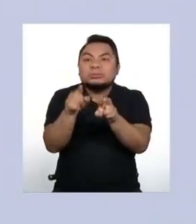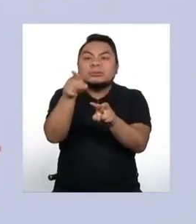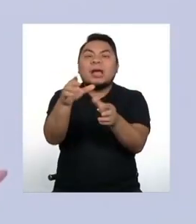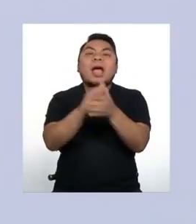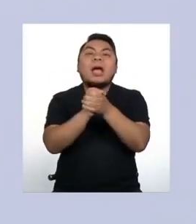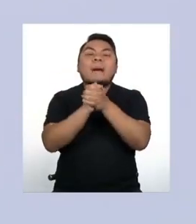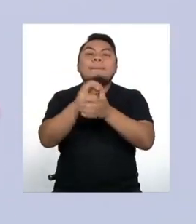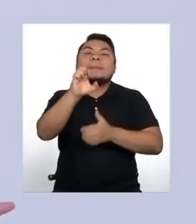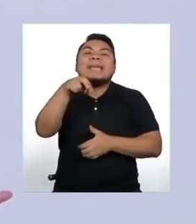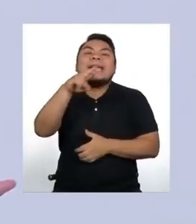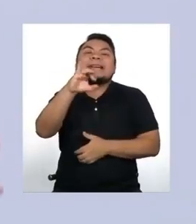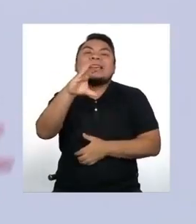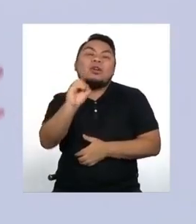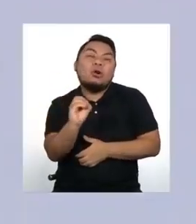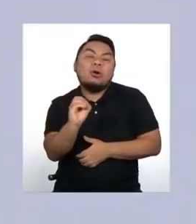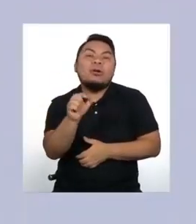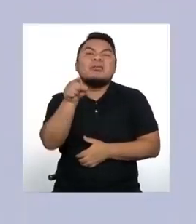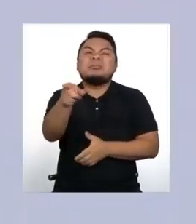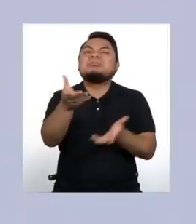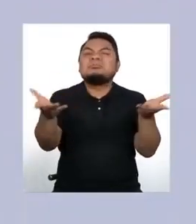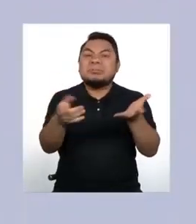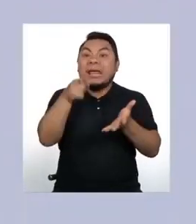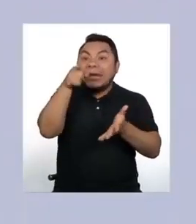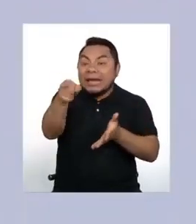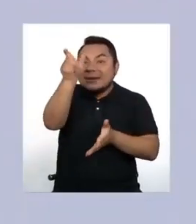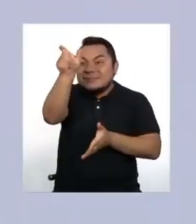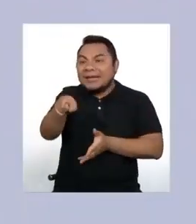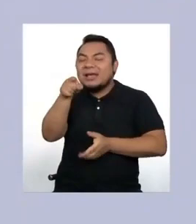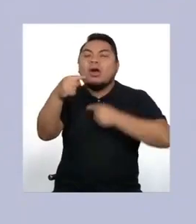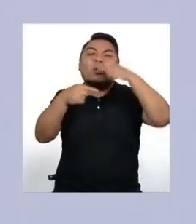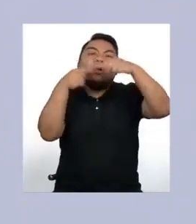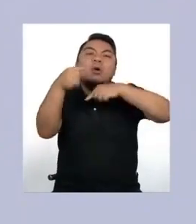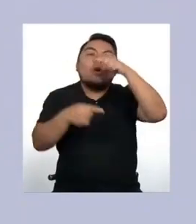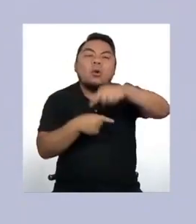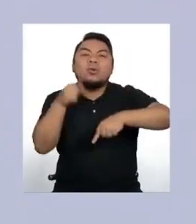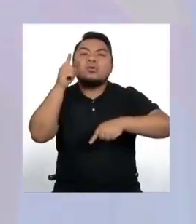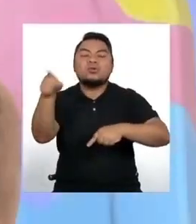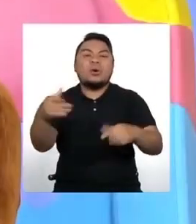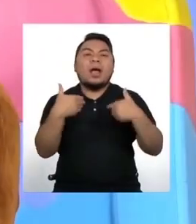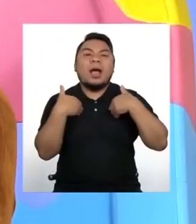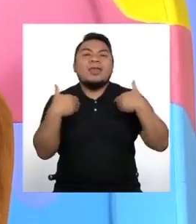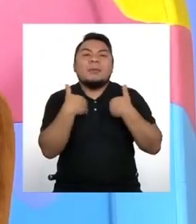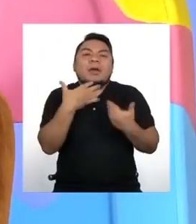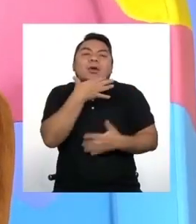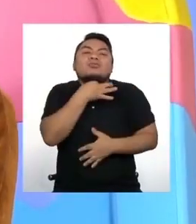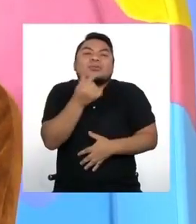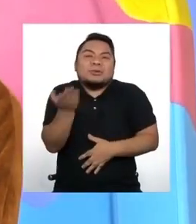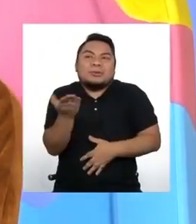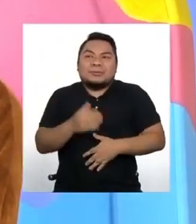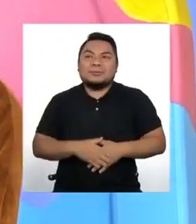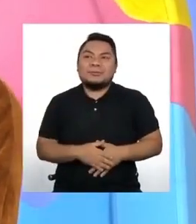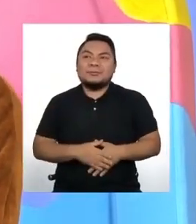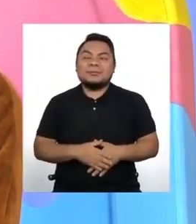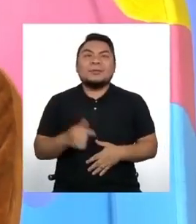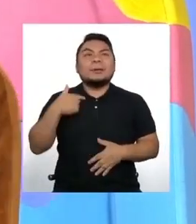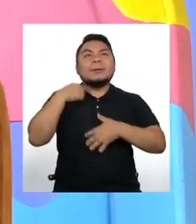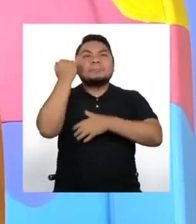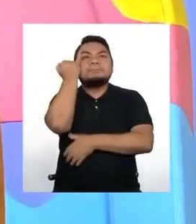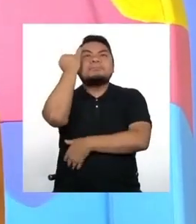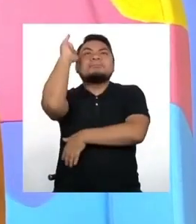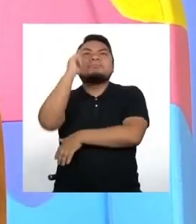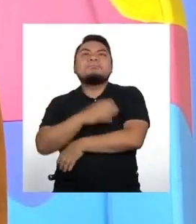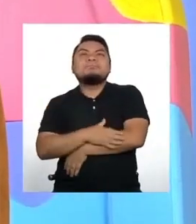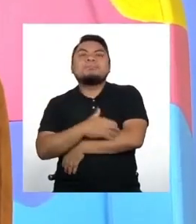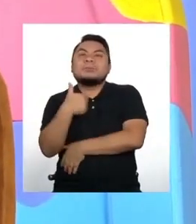mi colita cuando quiero saludar a alguien. Y eso siempre es con distancia. Claro, Camote, yo me he inventado un